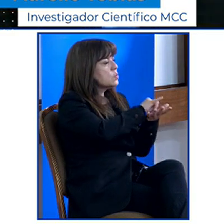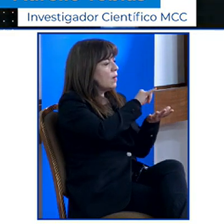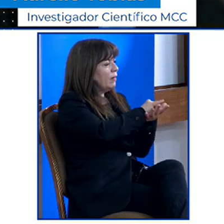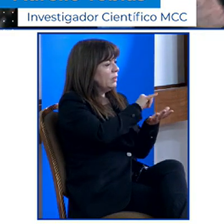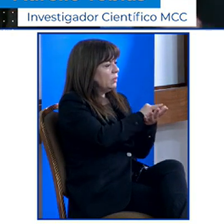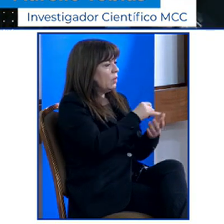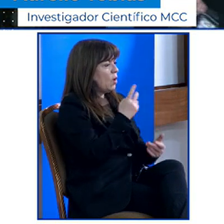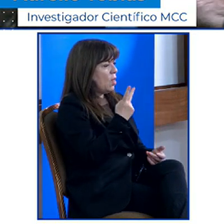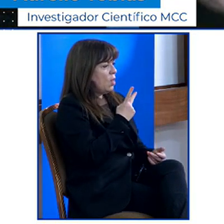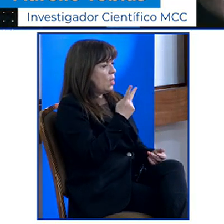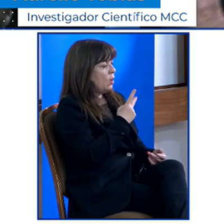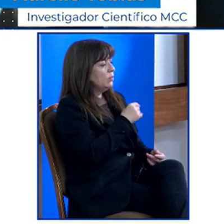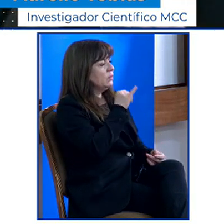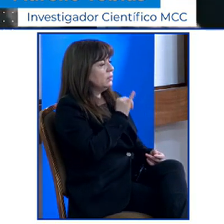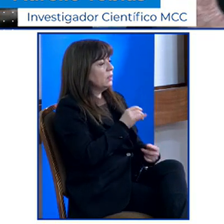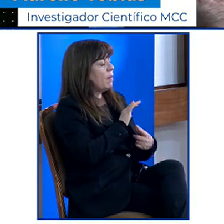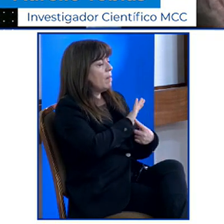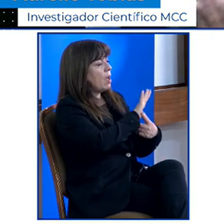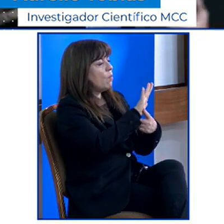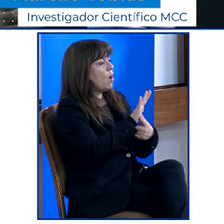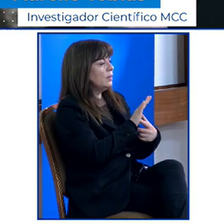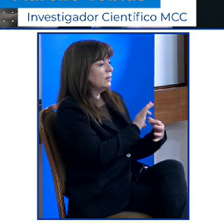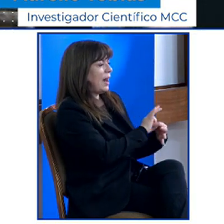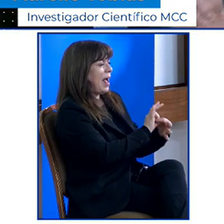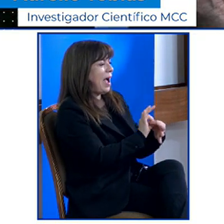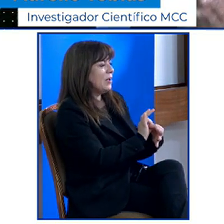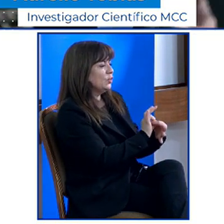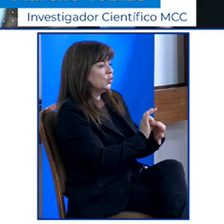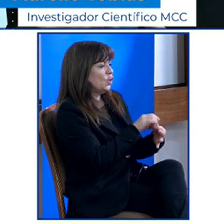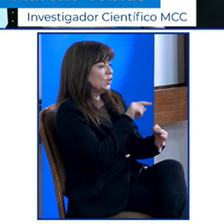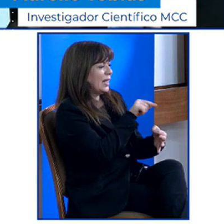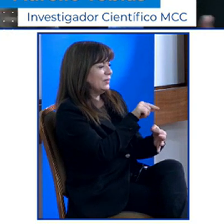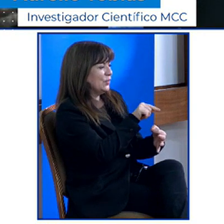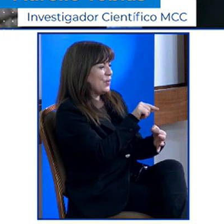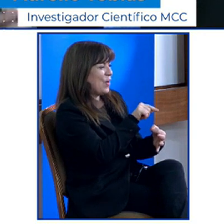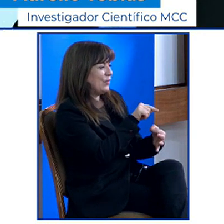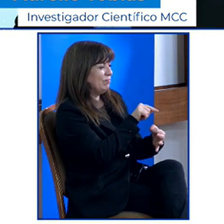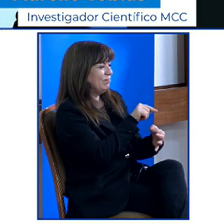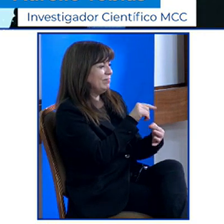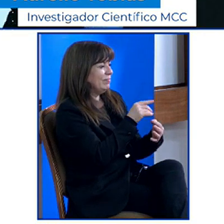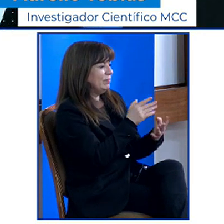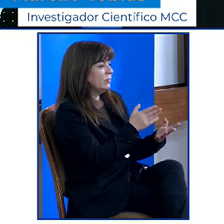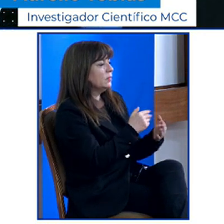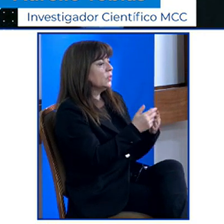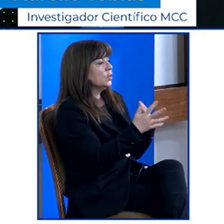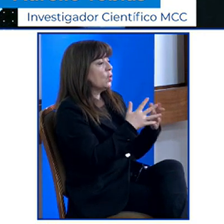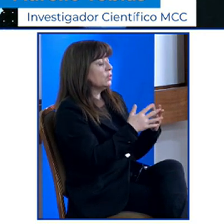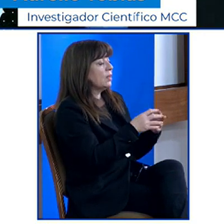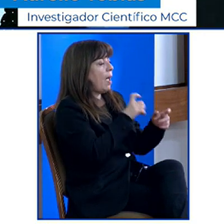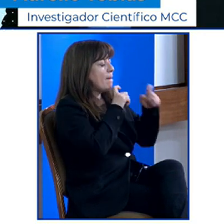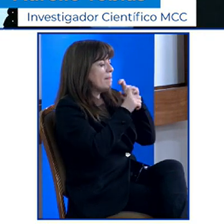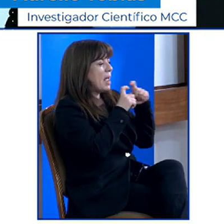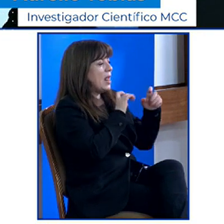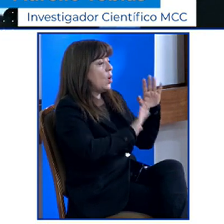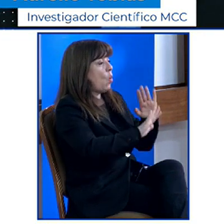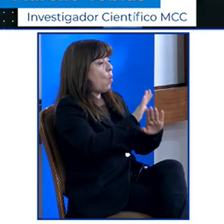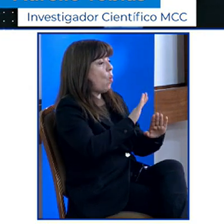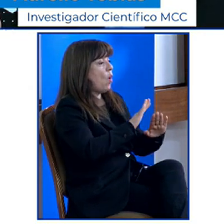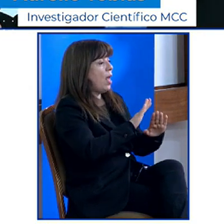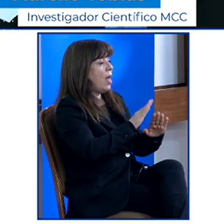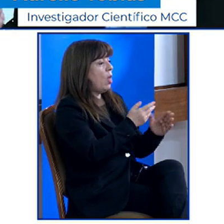siempre muestran una asociación de tipo, que llamamos de tipo no lineal, que tiene una forma de U o de V, donde el riesgo de